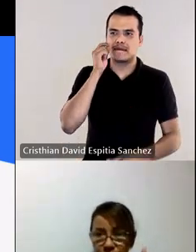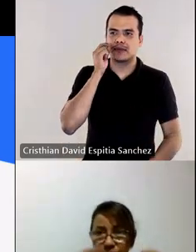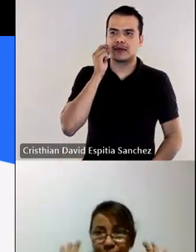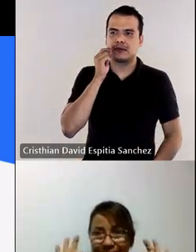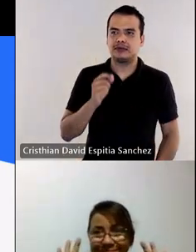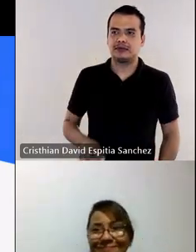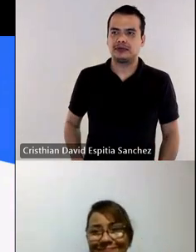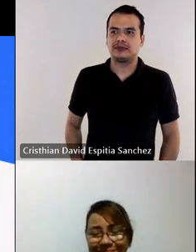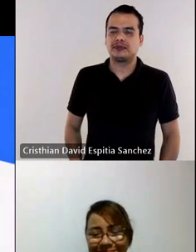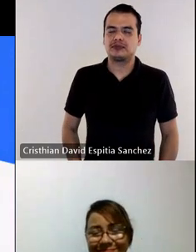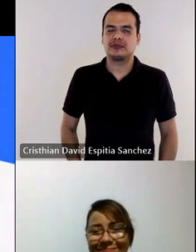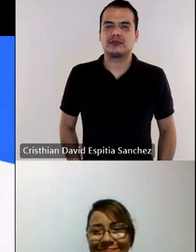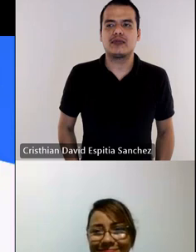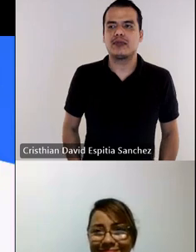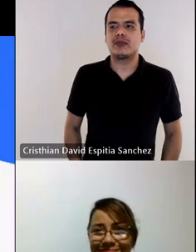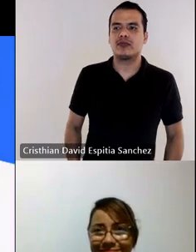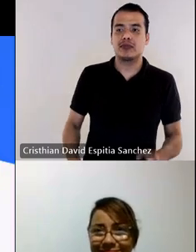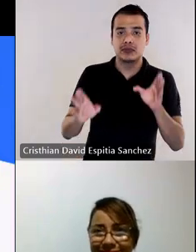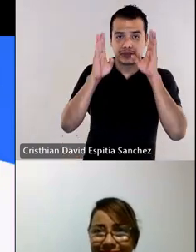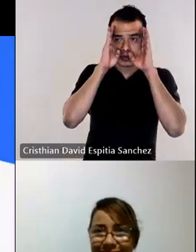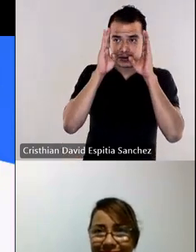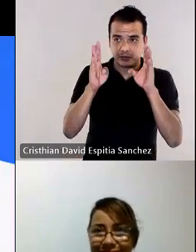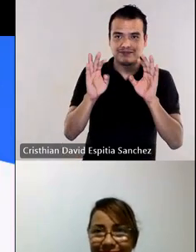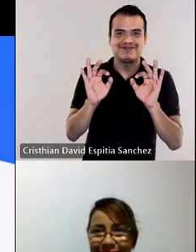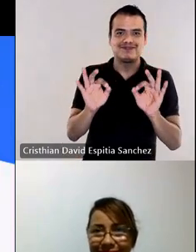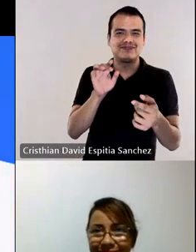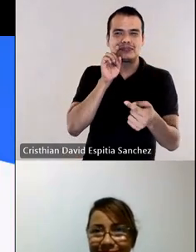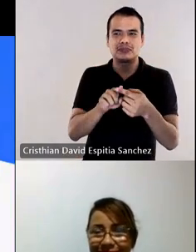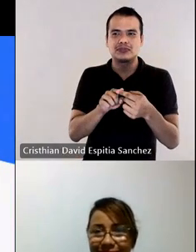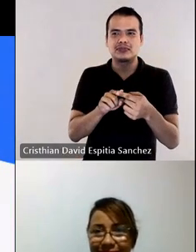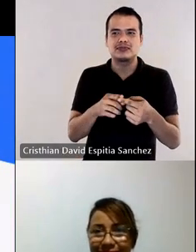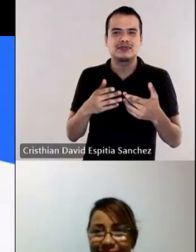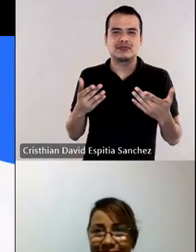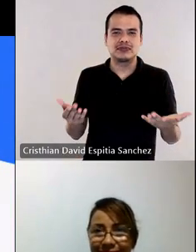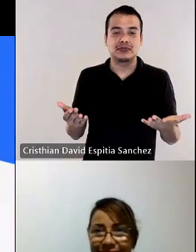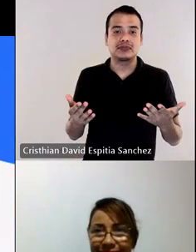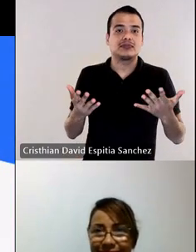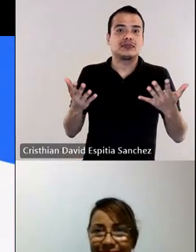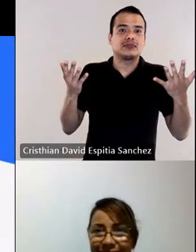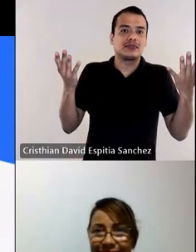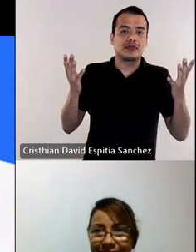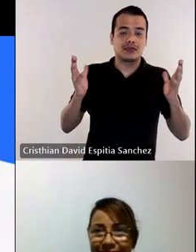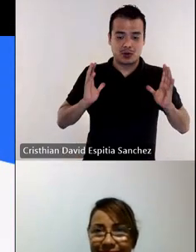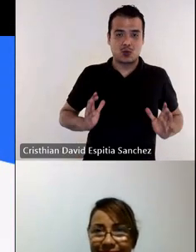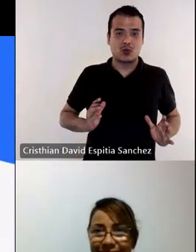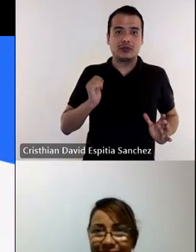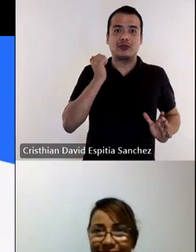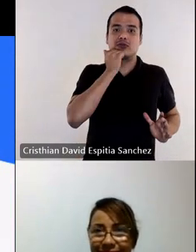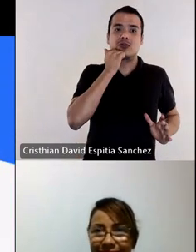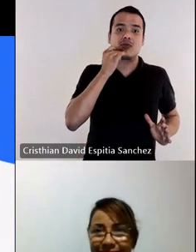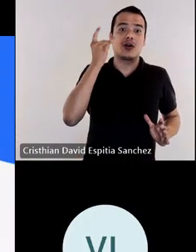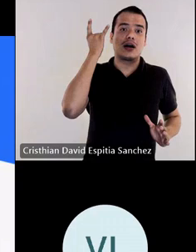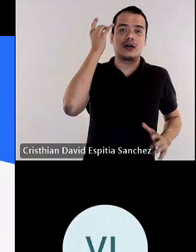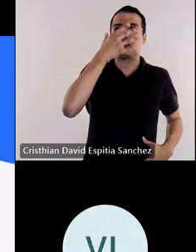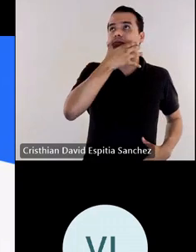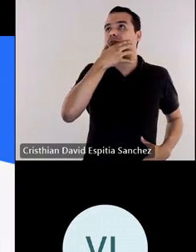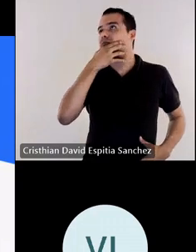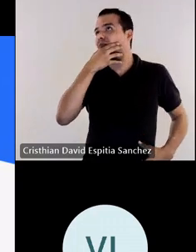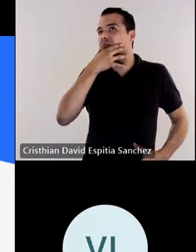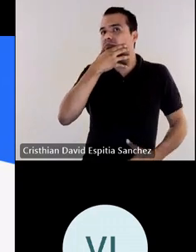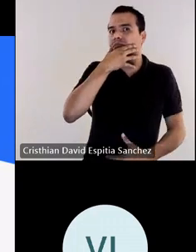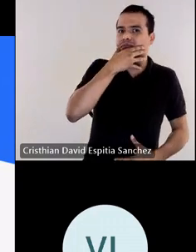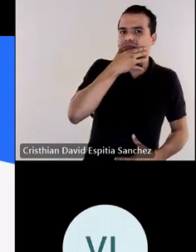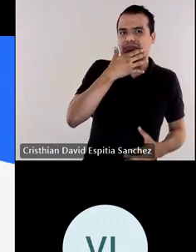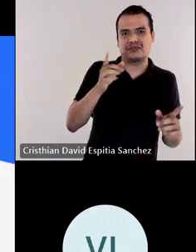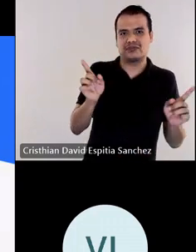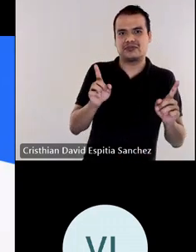están haciendo para evitar movimientos como que primero se traslade la cabeza y después gire el cuerpo. Si vamos a hacer un bloque es porque el paciente